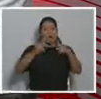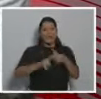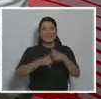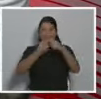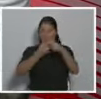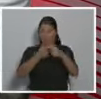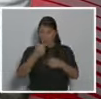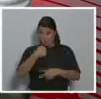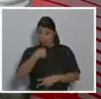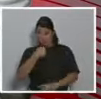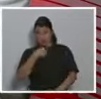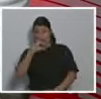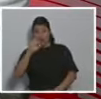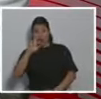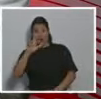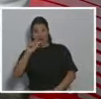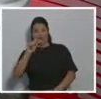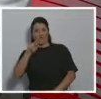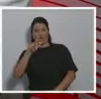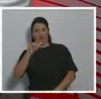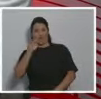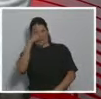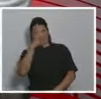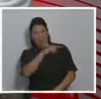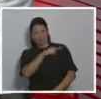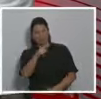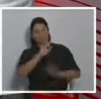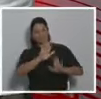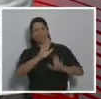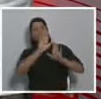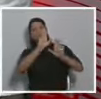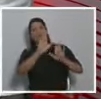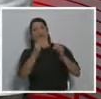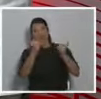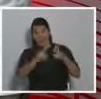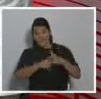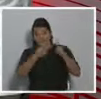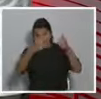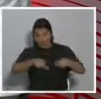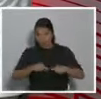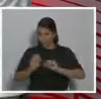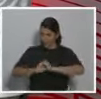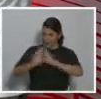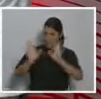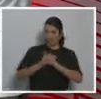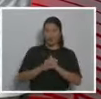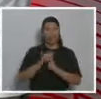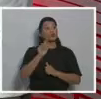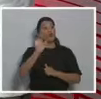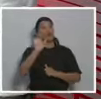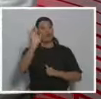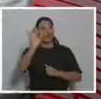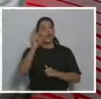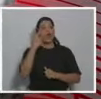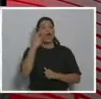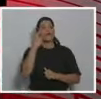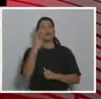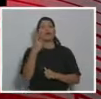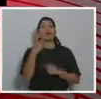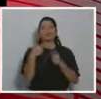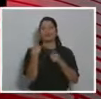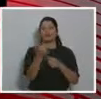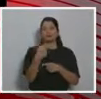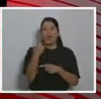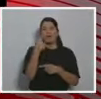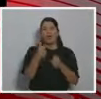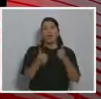Yo, don Franklin, creo que a usted le va a ir genial. Así eso. Que empecemos, ¿le parece? Claro. Toque usted el dado para ver cuánto